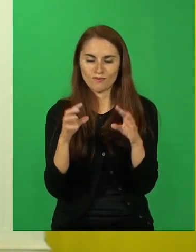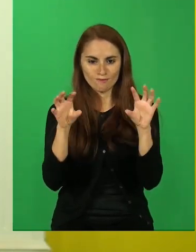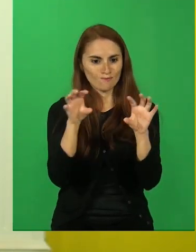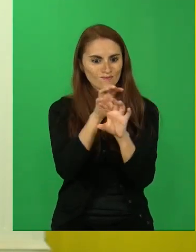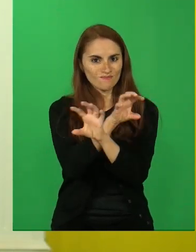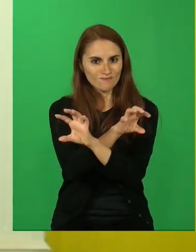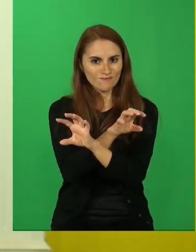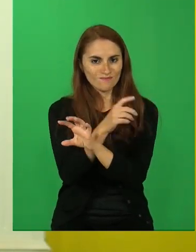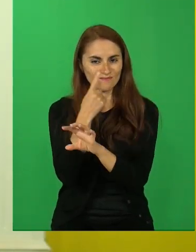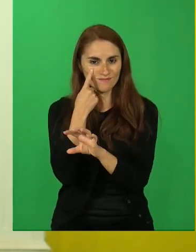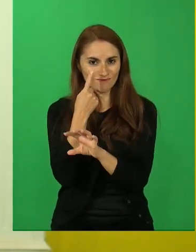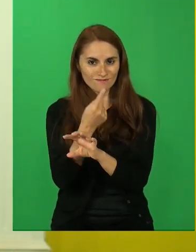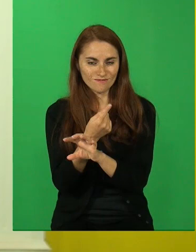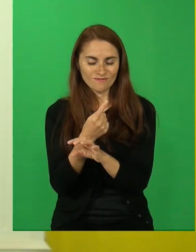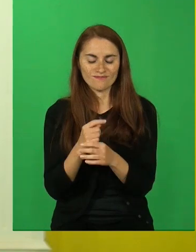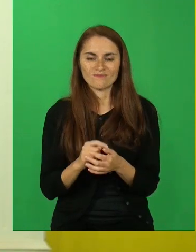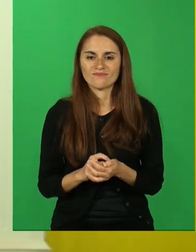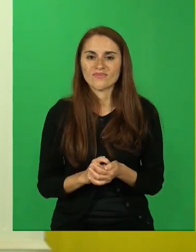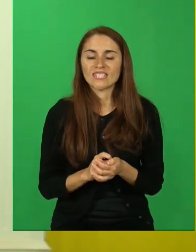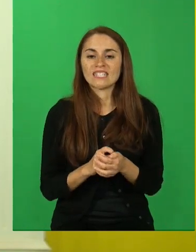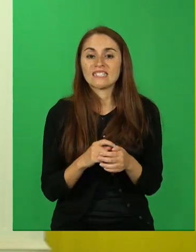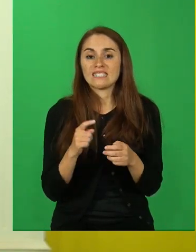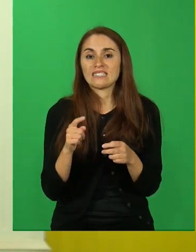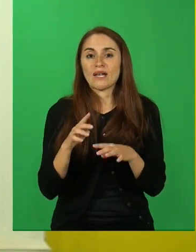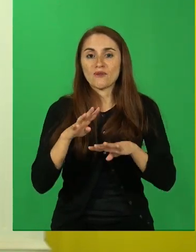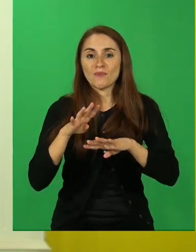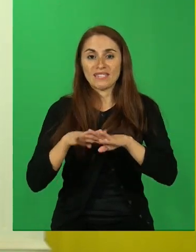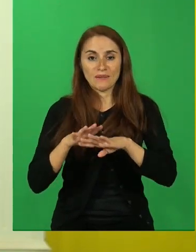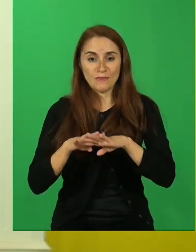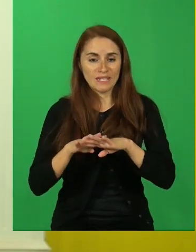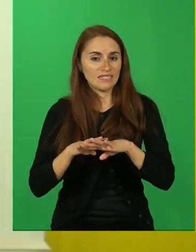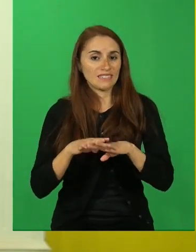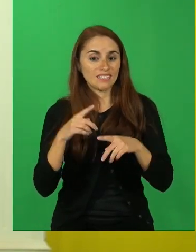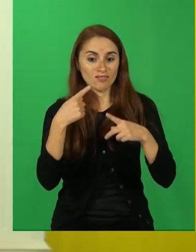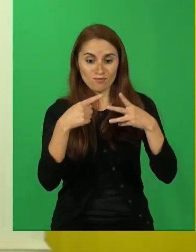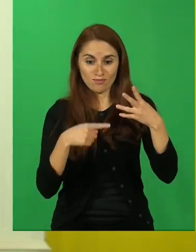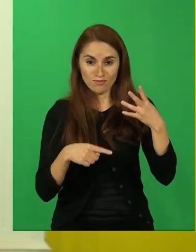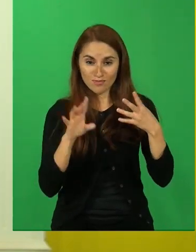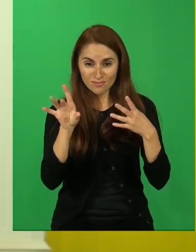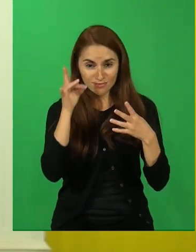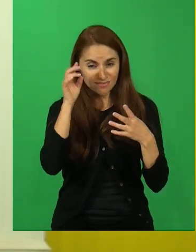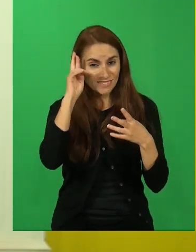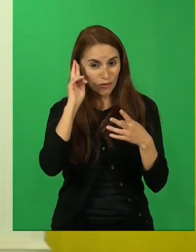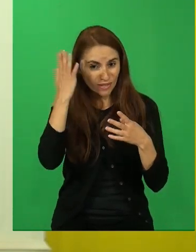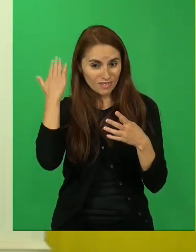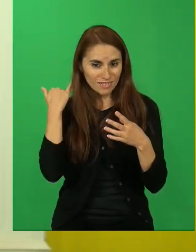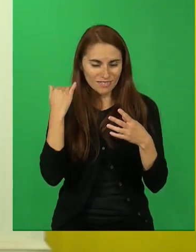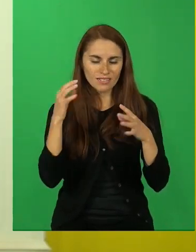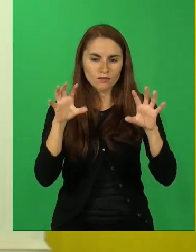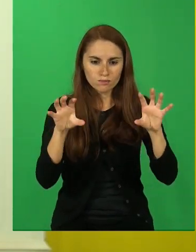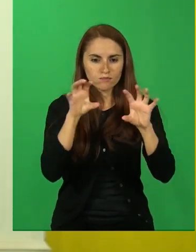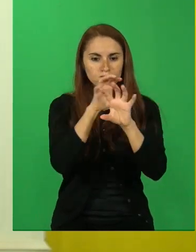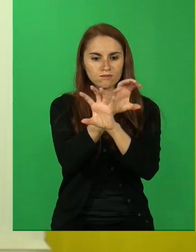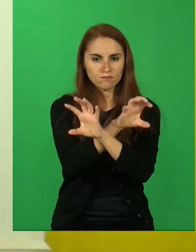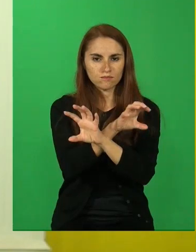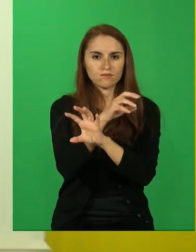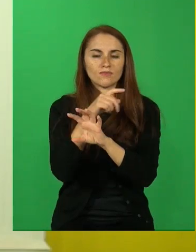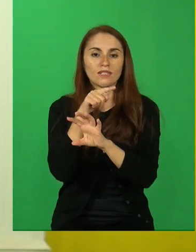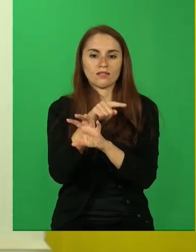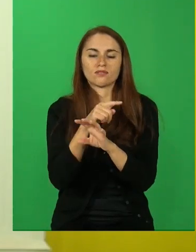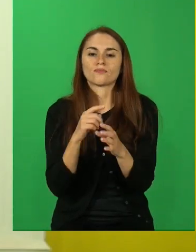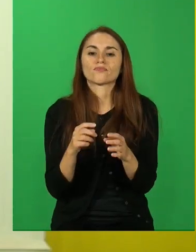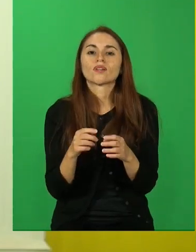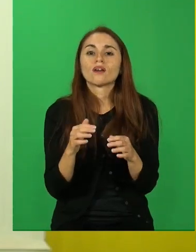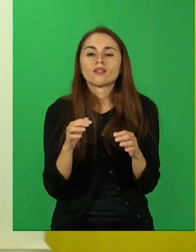apreciar que se está aplicando la propiedad conmutativa de la multiplicación. Es decir, que el orden de